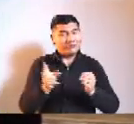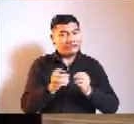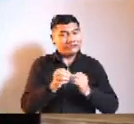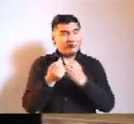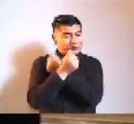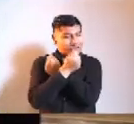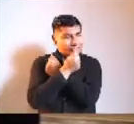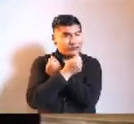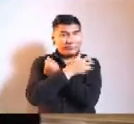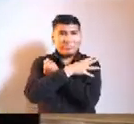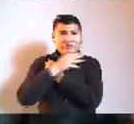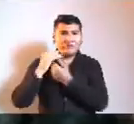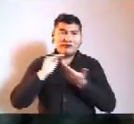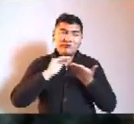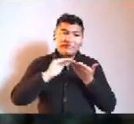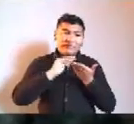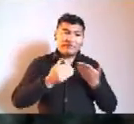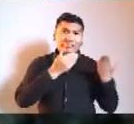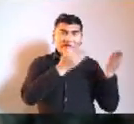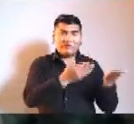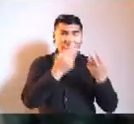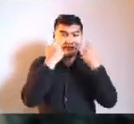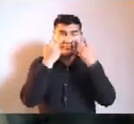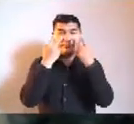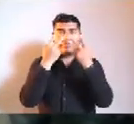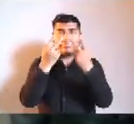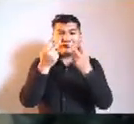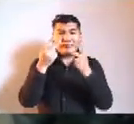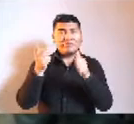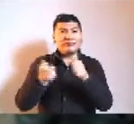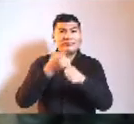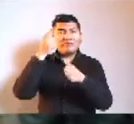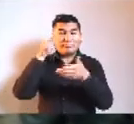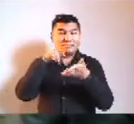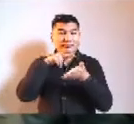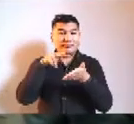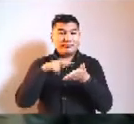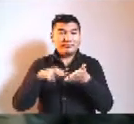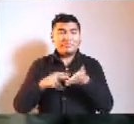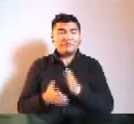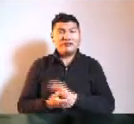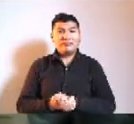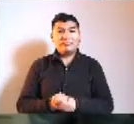y misericordia. Escuchemos la primera lectura.